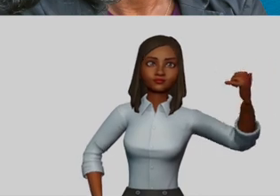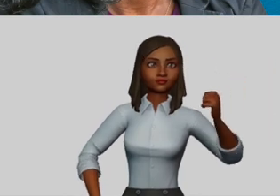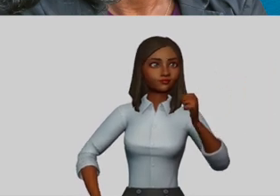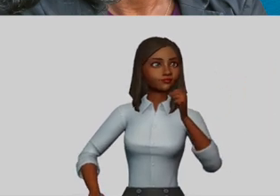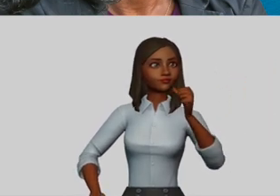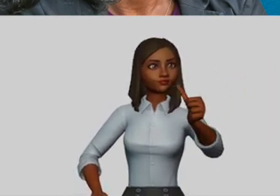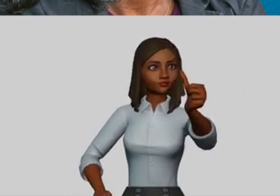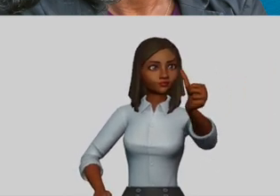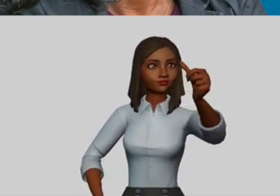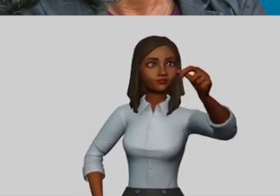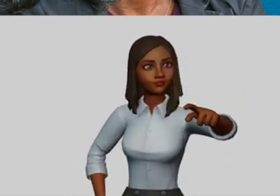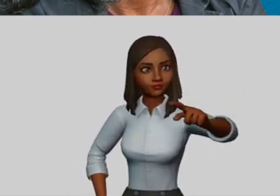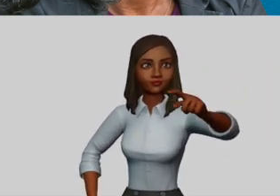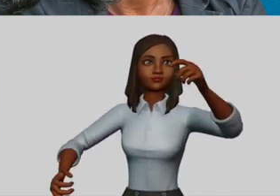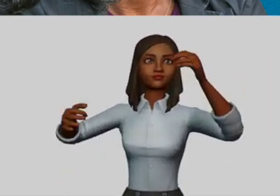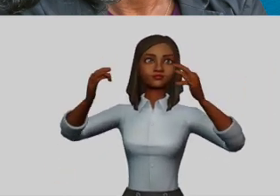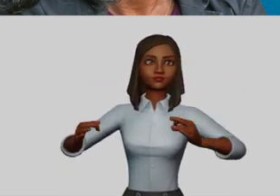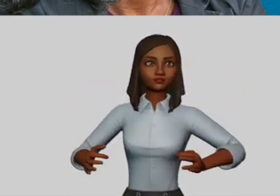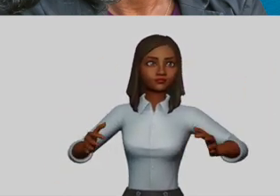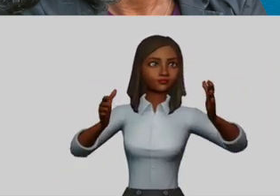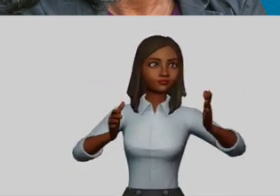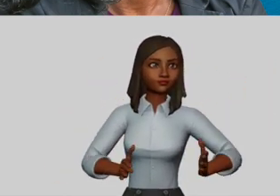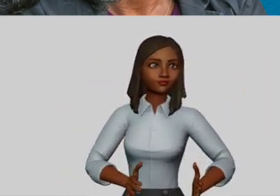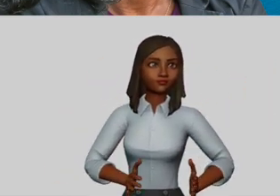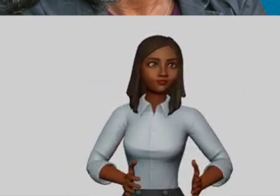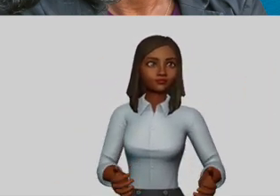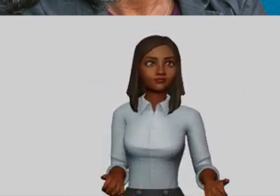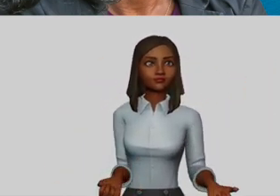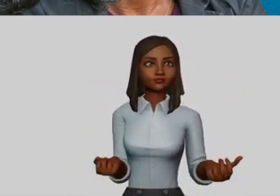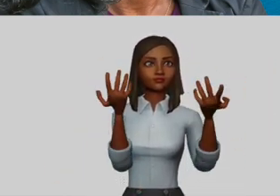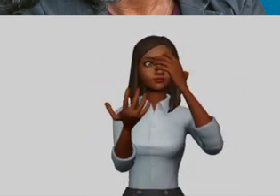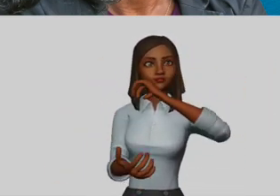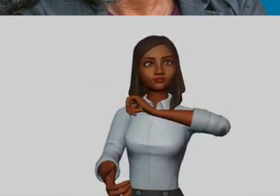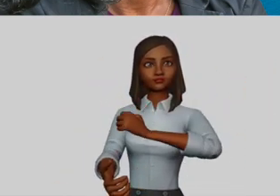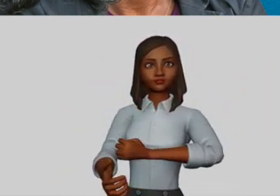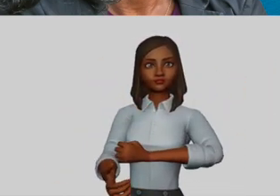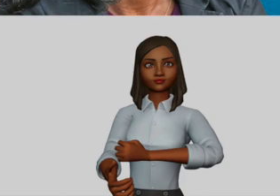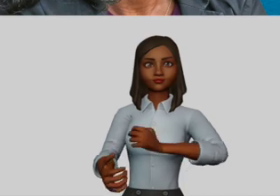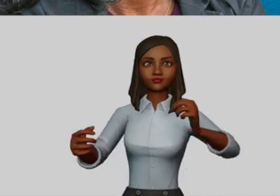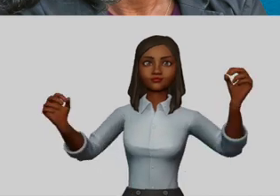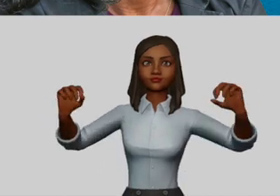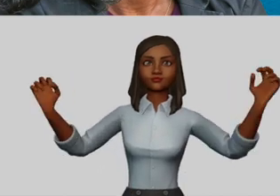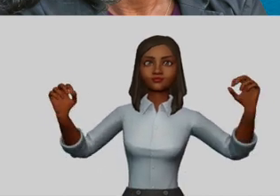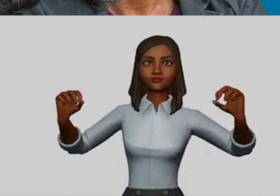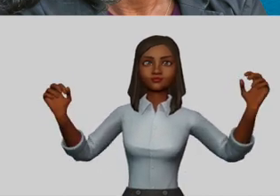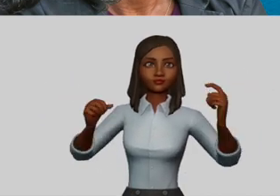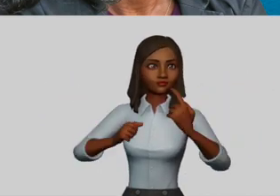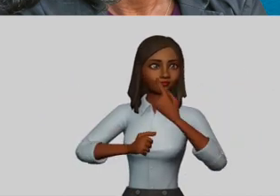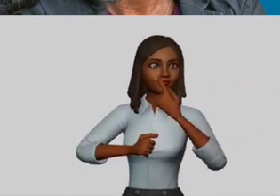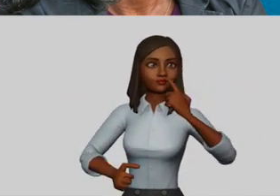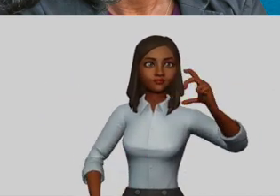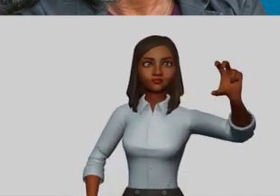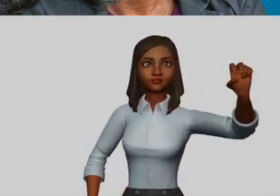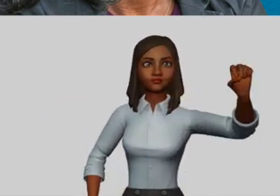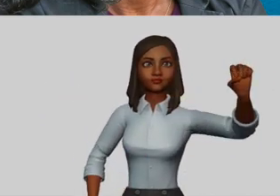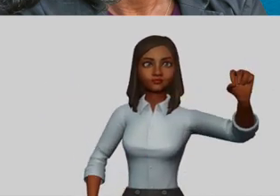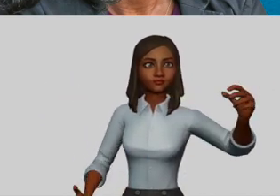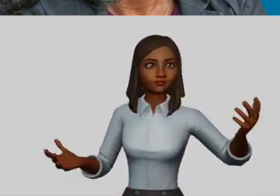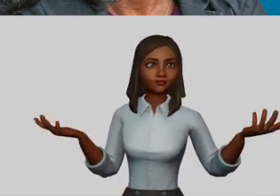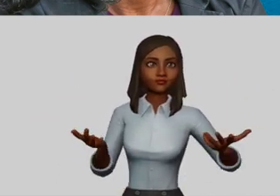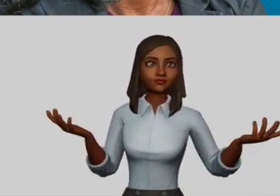mujeres. O te, ¿tú me entiendes? Que ya uno ve como que ya lo, los intereses públicos también se están